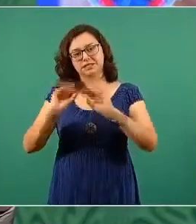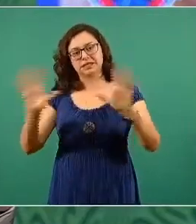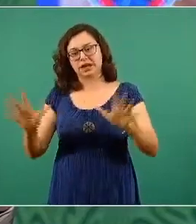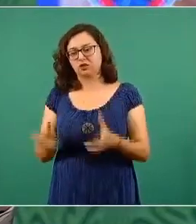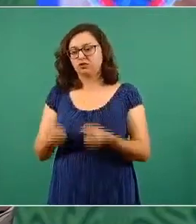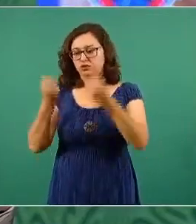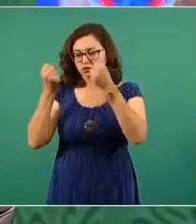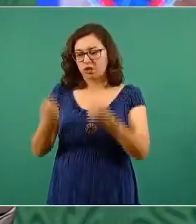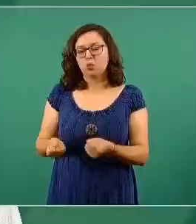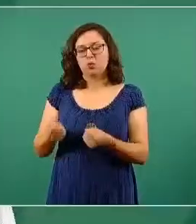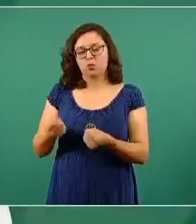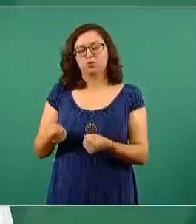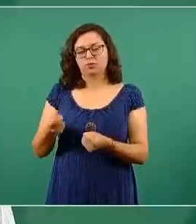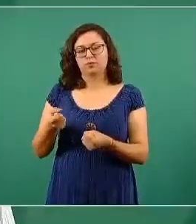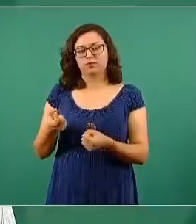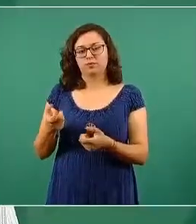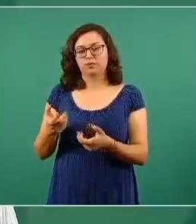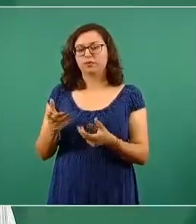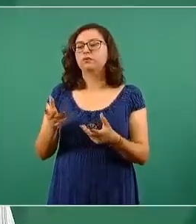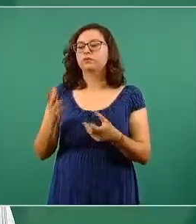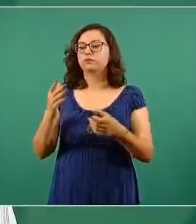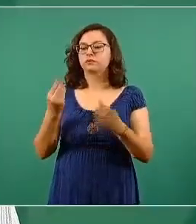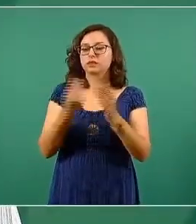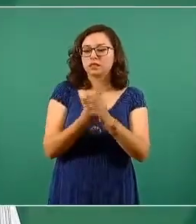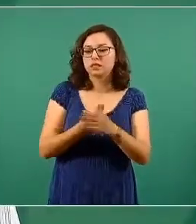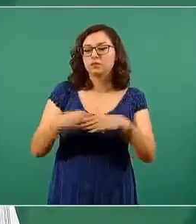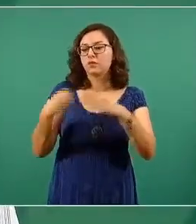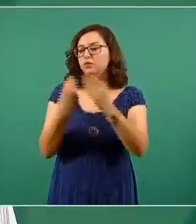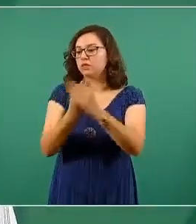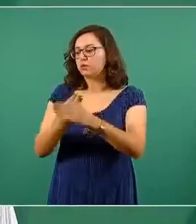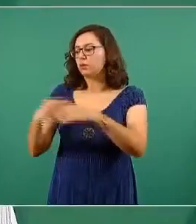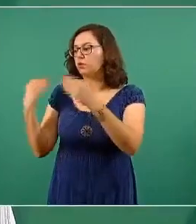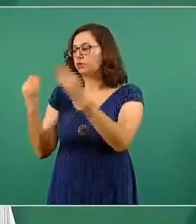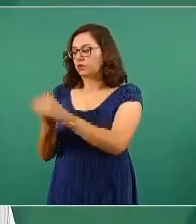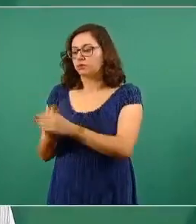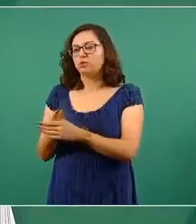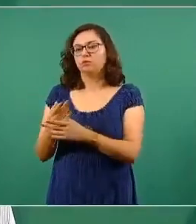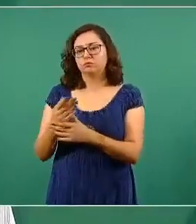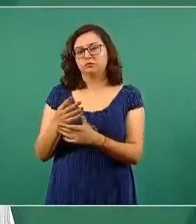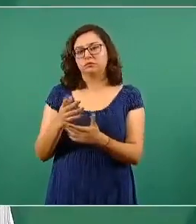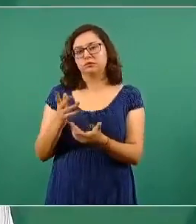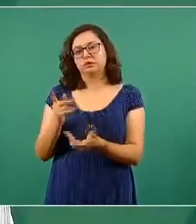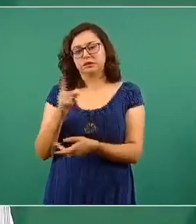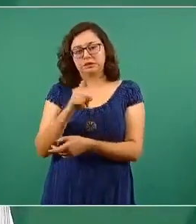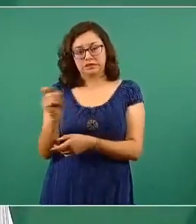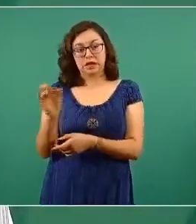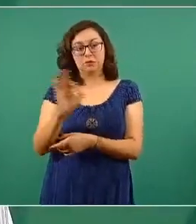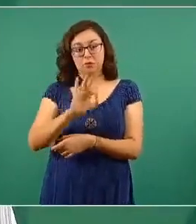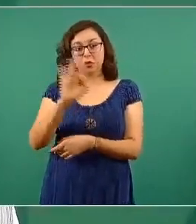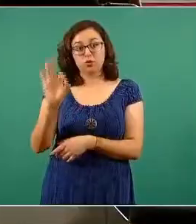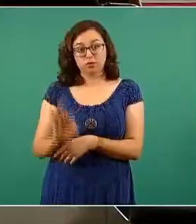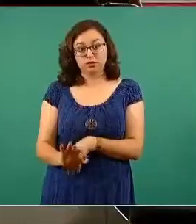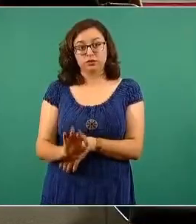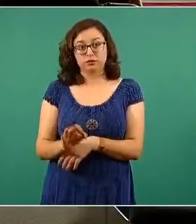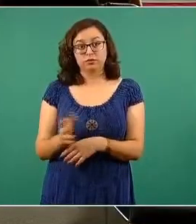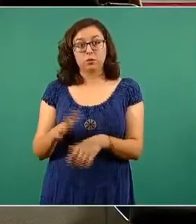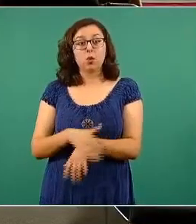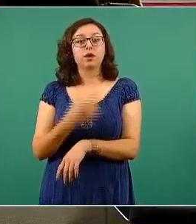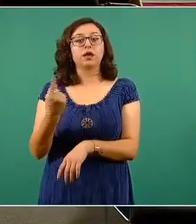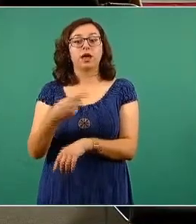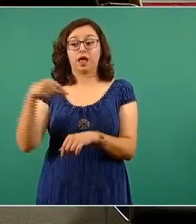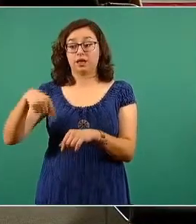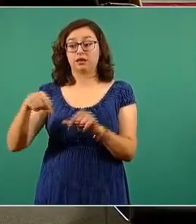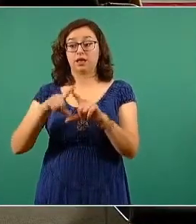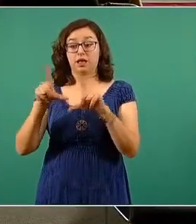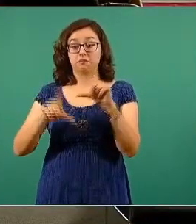de identificar y por lo tanto clasificar adecuadamente lo más cercano al 100%. Recordemos que toda defunción en